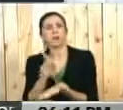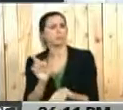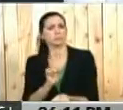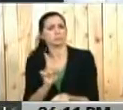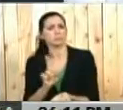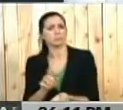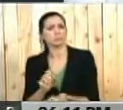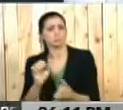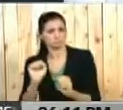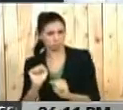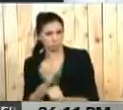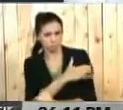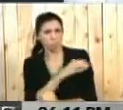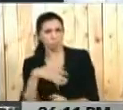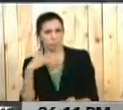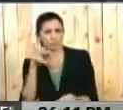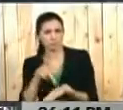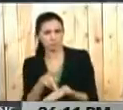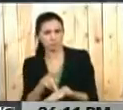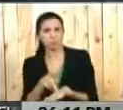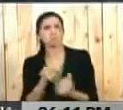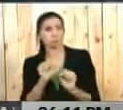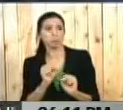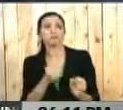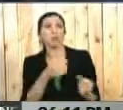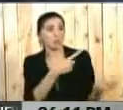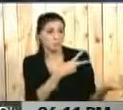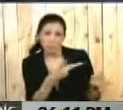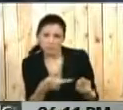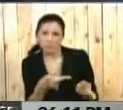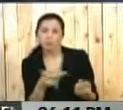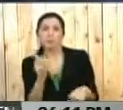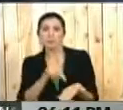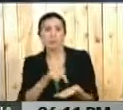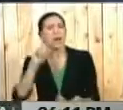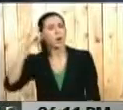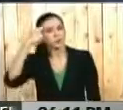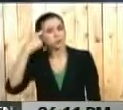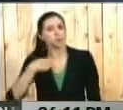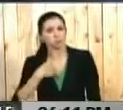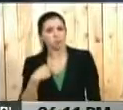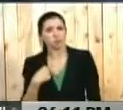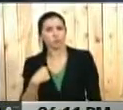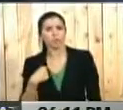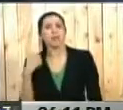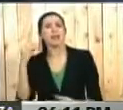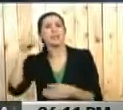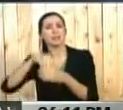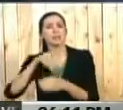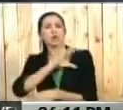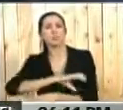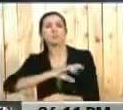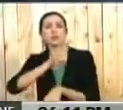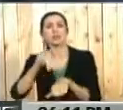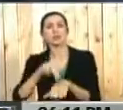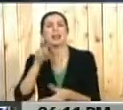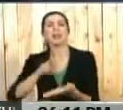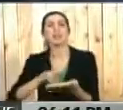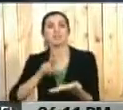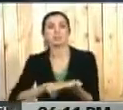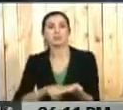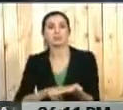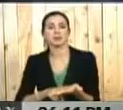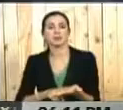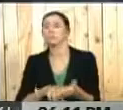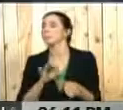participar. Bueno, se le ha invitado a participar. Acuérdate, yo formo parte de la Comisión Nacional de la Verdad,